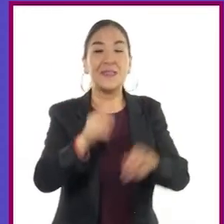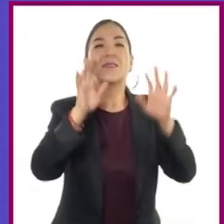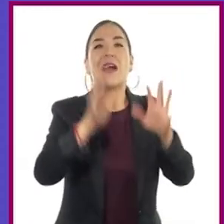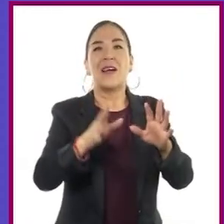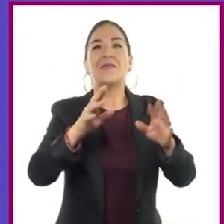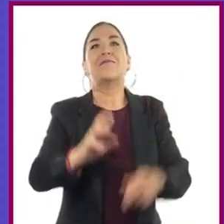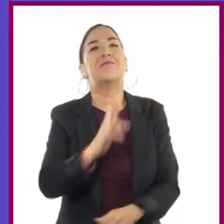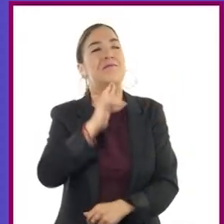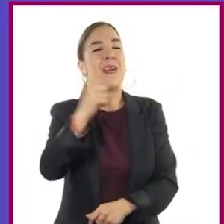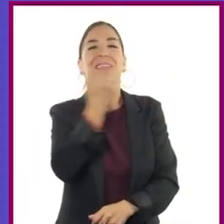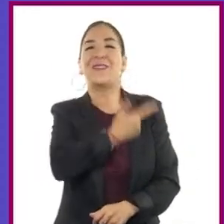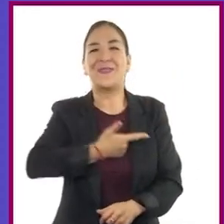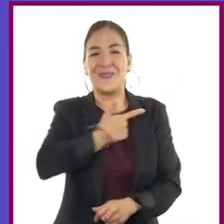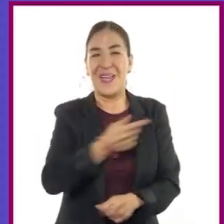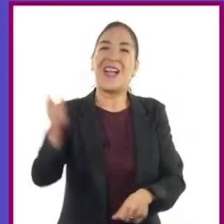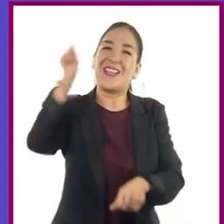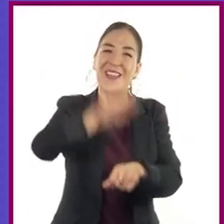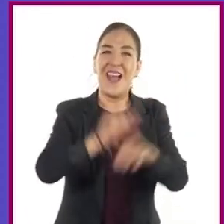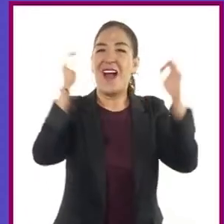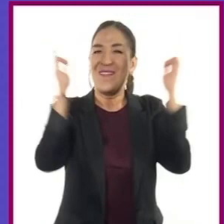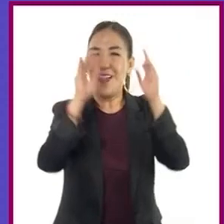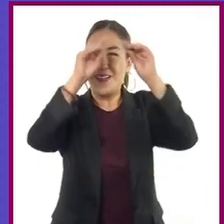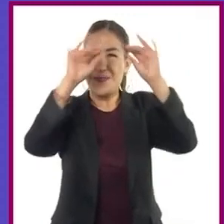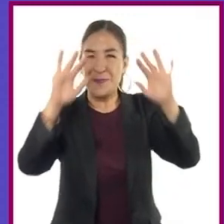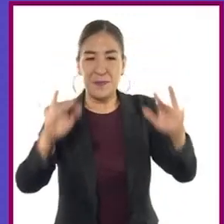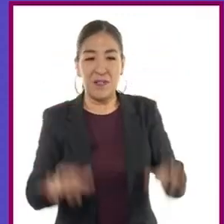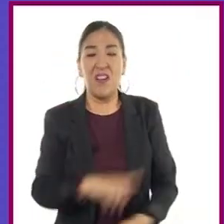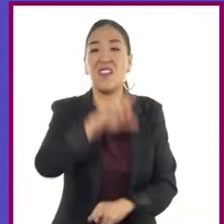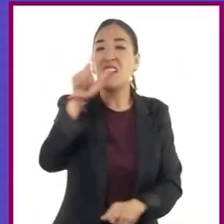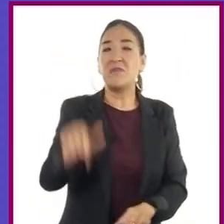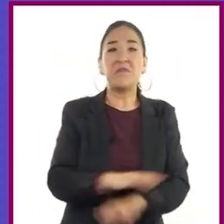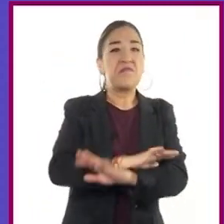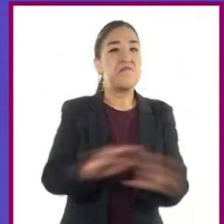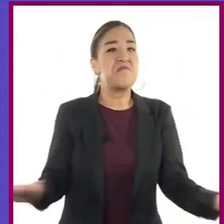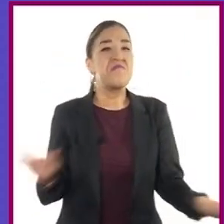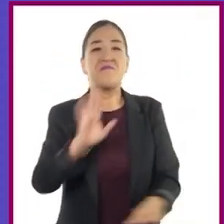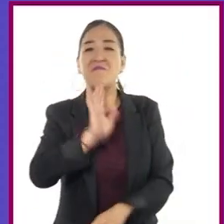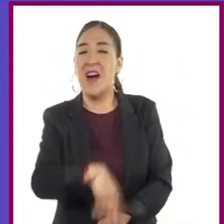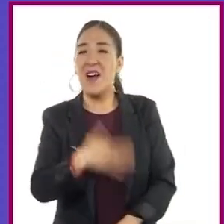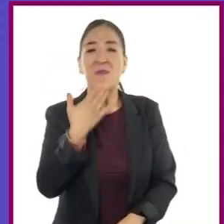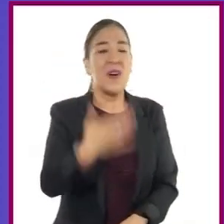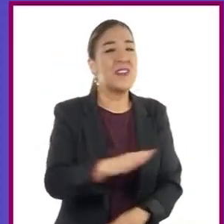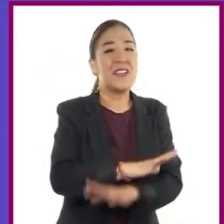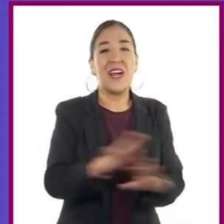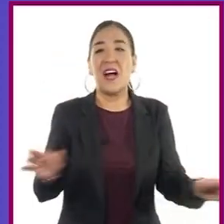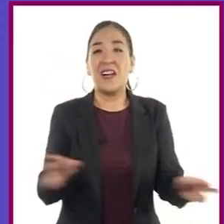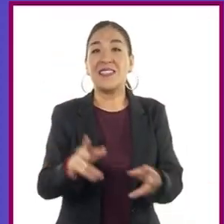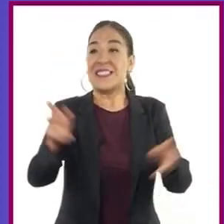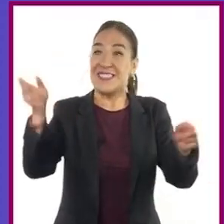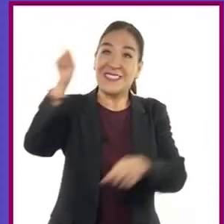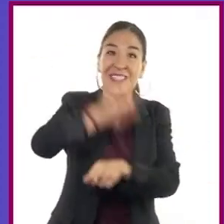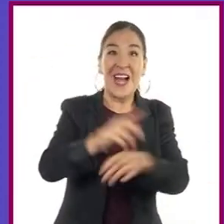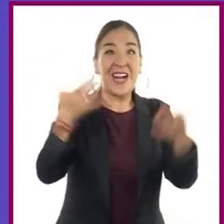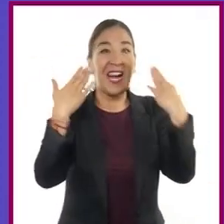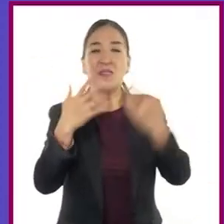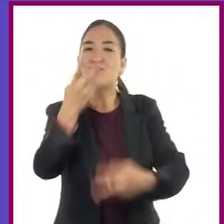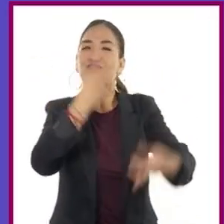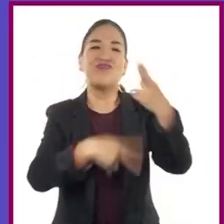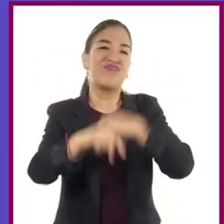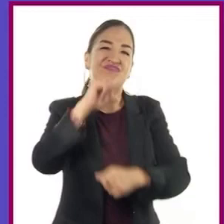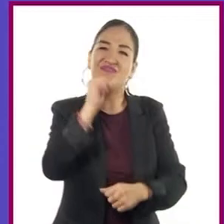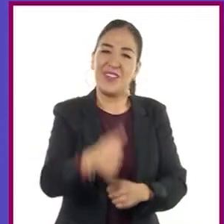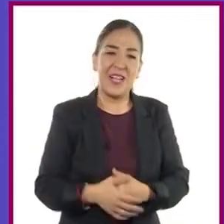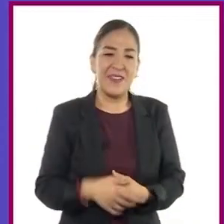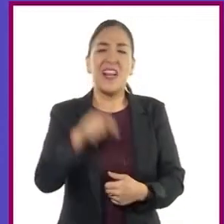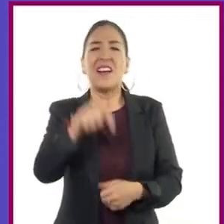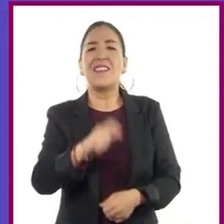que lo mejor es el invierno. Y después nada. Nada es bueno porque la primavera no ha venido. No sabemos que aquello